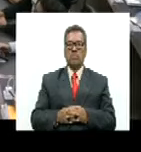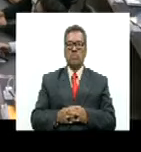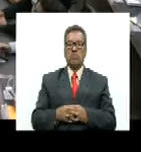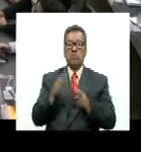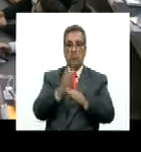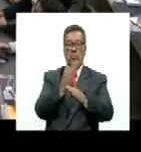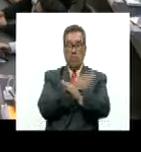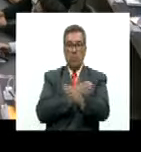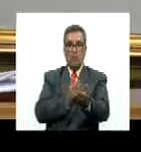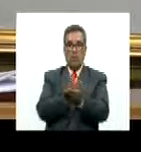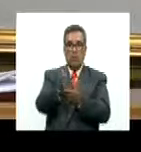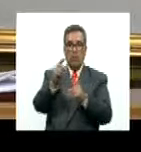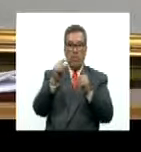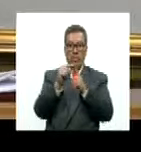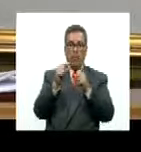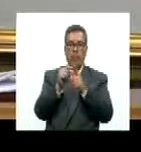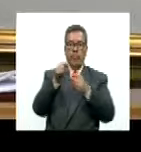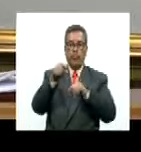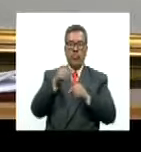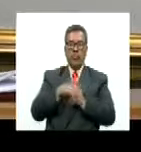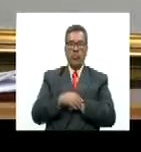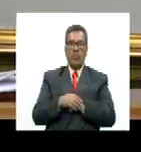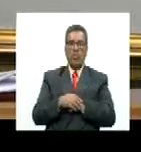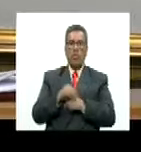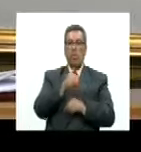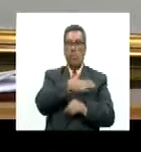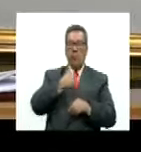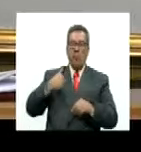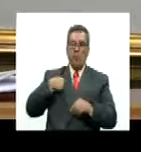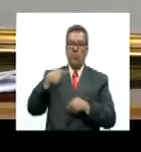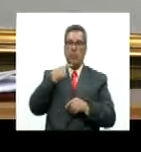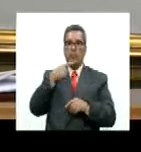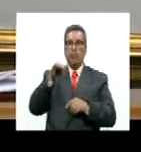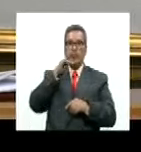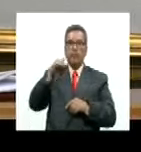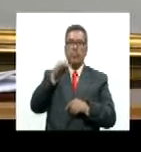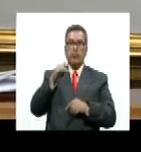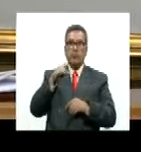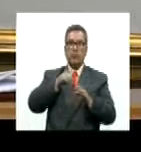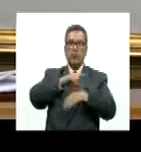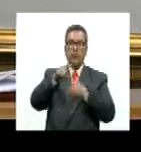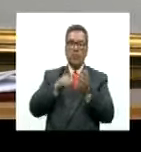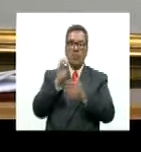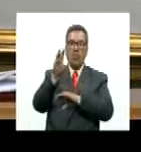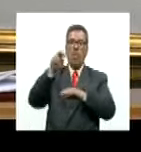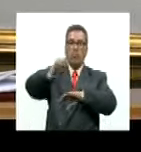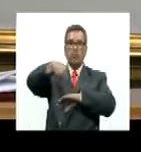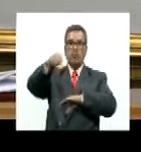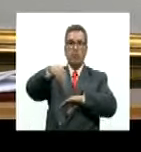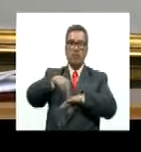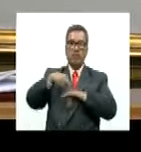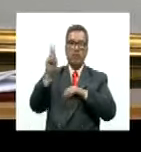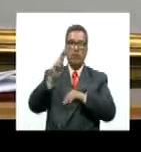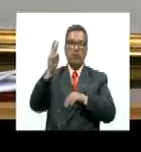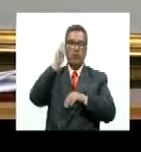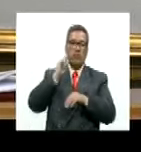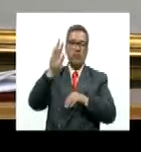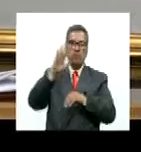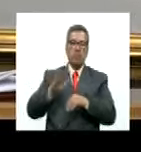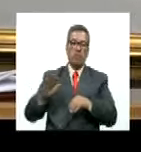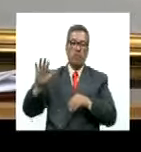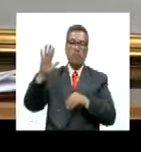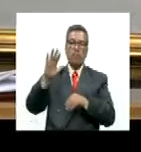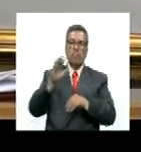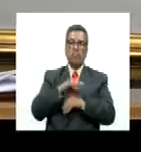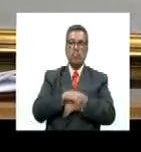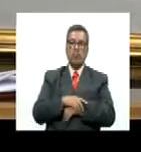Antes de continuar con los derechos de palabra, quiero informarle a la plenaria de la Asamblea Nacional de la República Bolivariana de